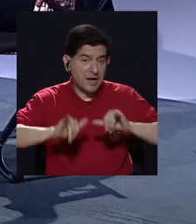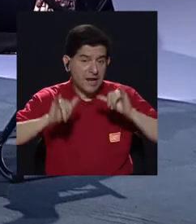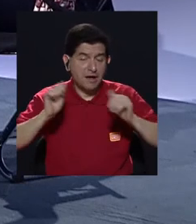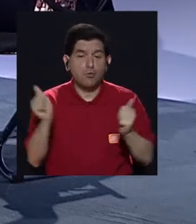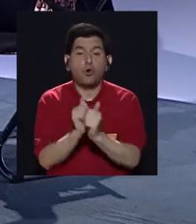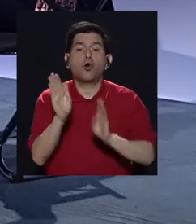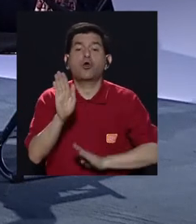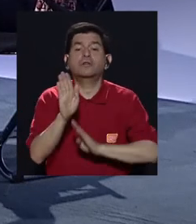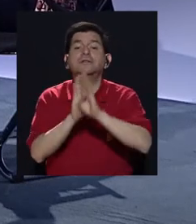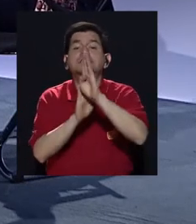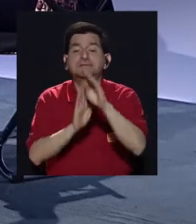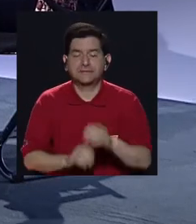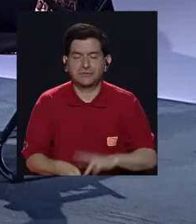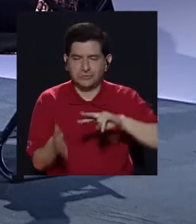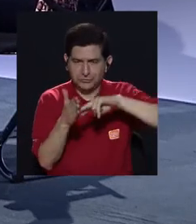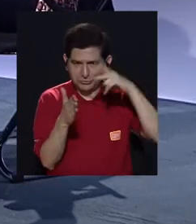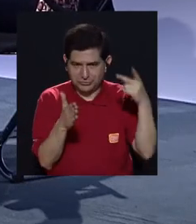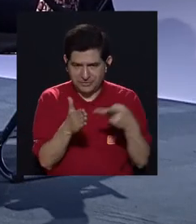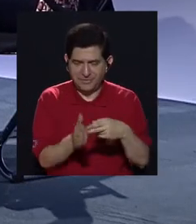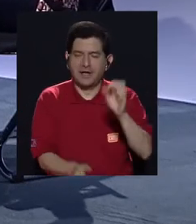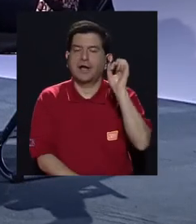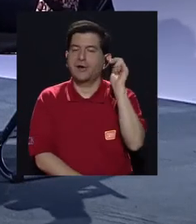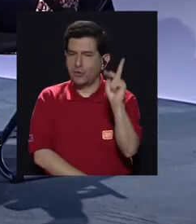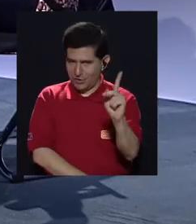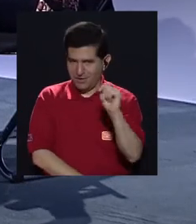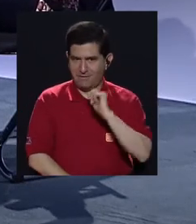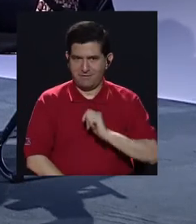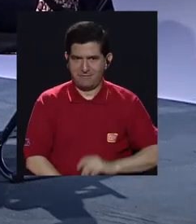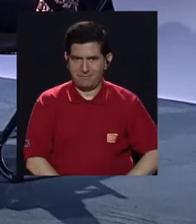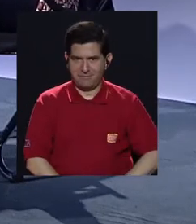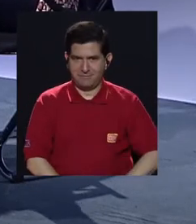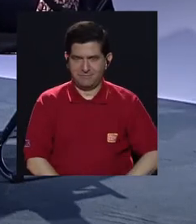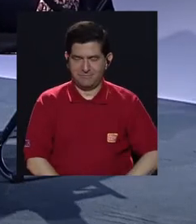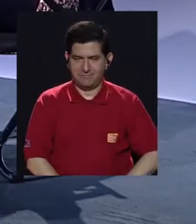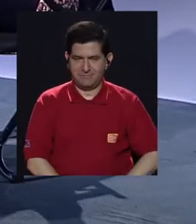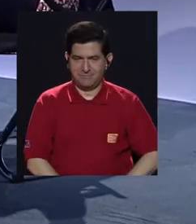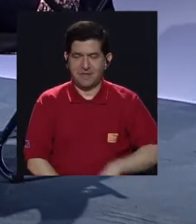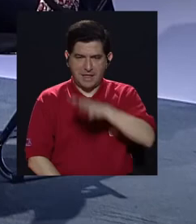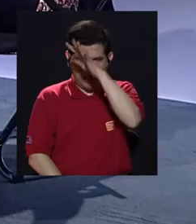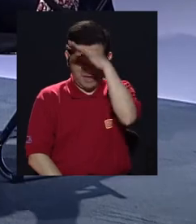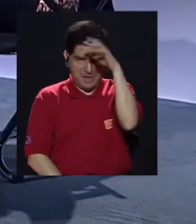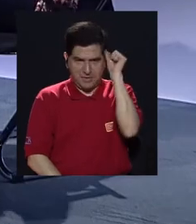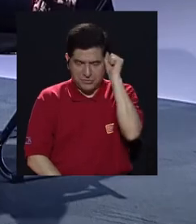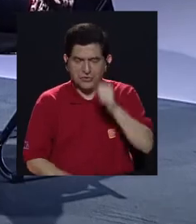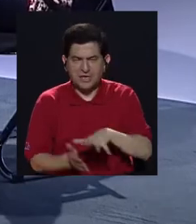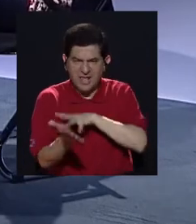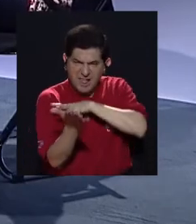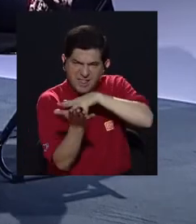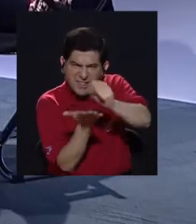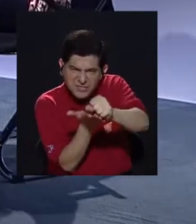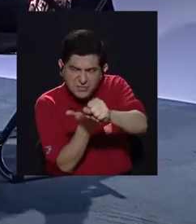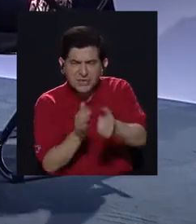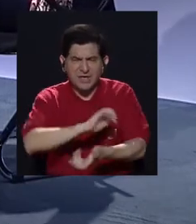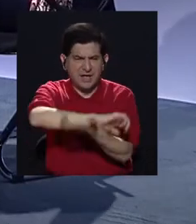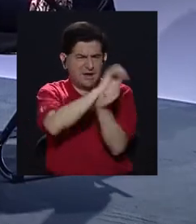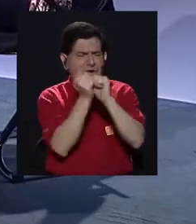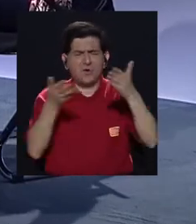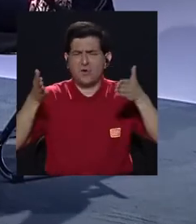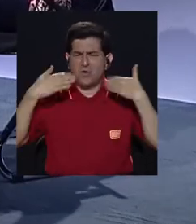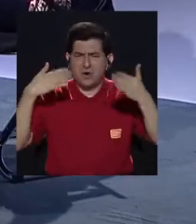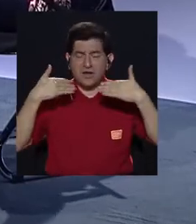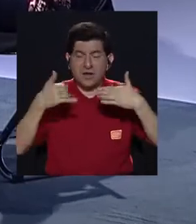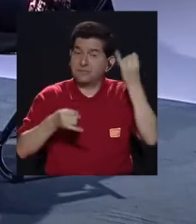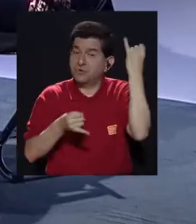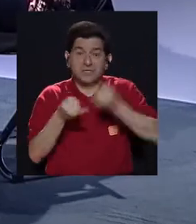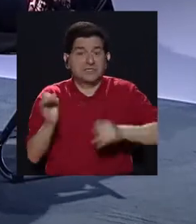conservación con desarrollo ok si la amazonía se destruye con el cambio climático